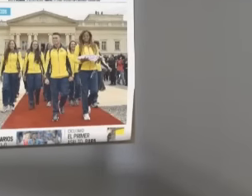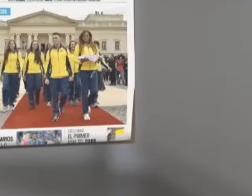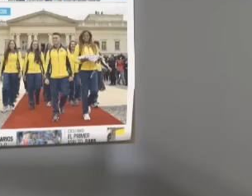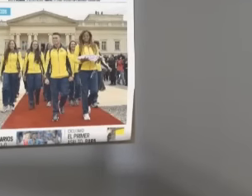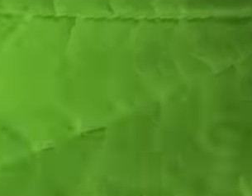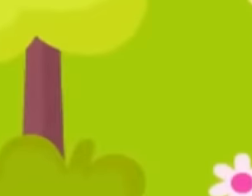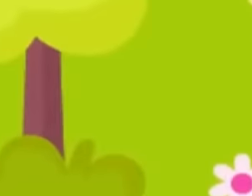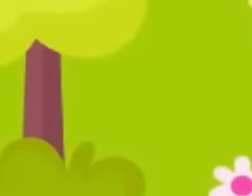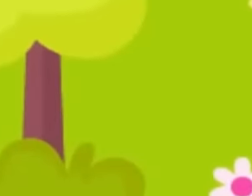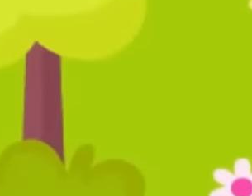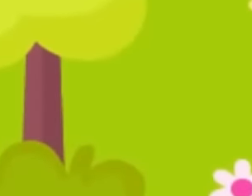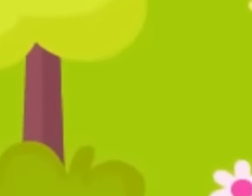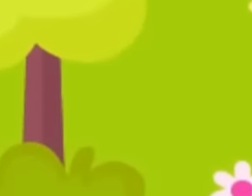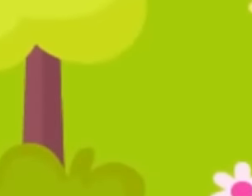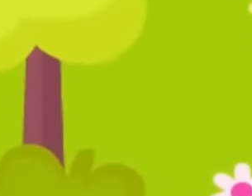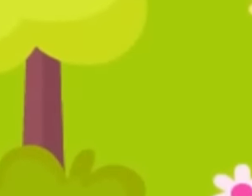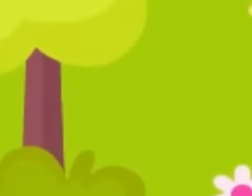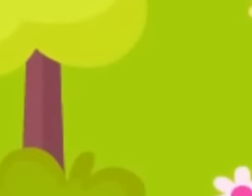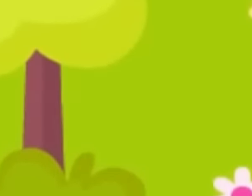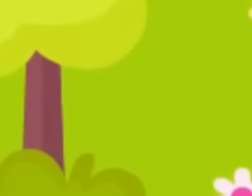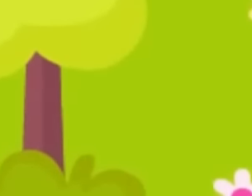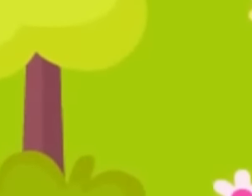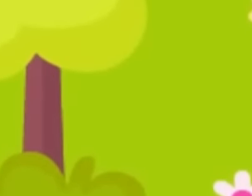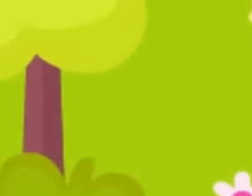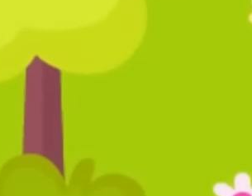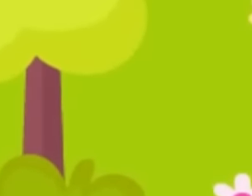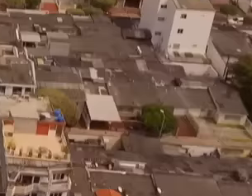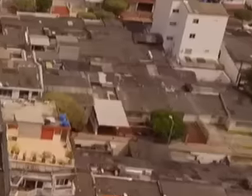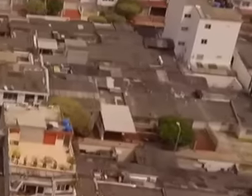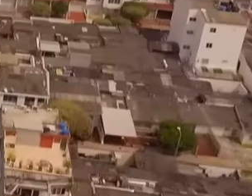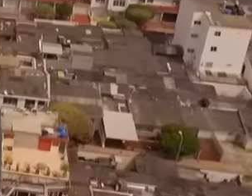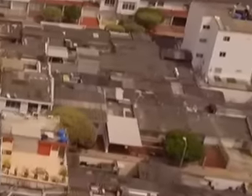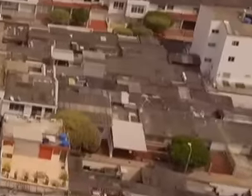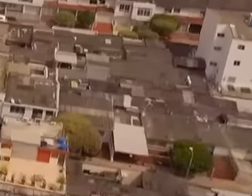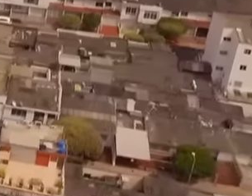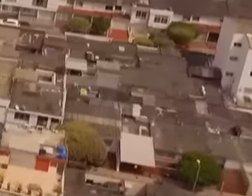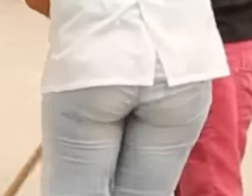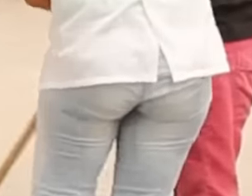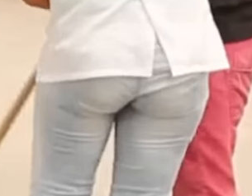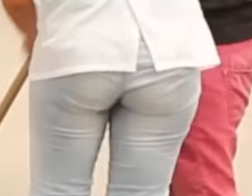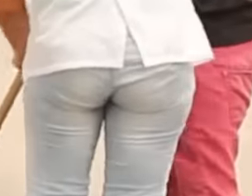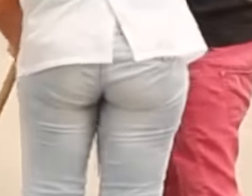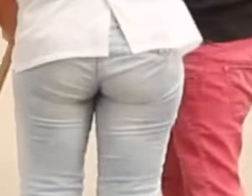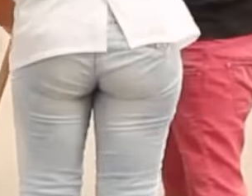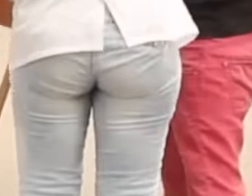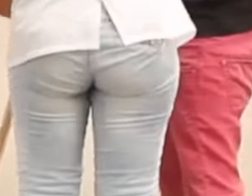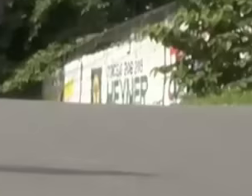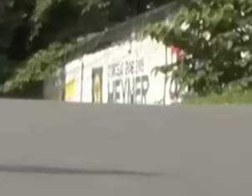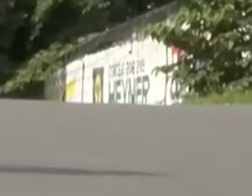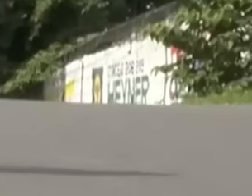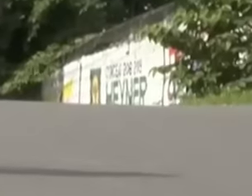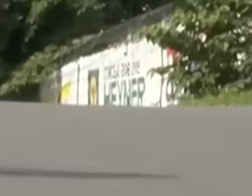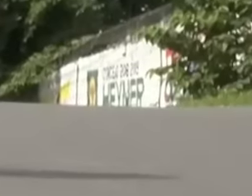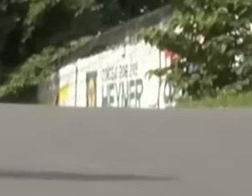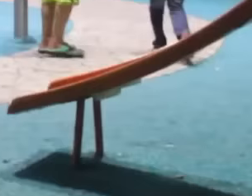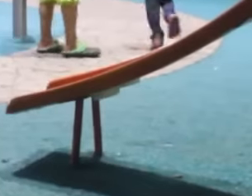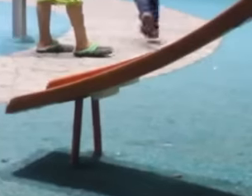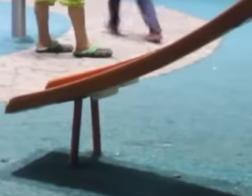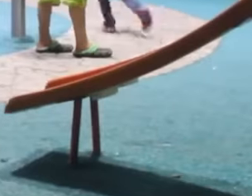tu colección. Hola, soy Huequi. Mi sueño es su sueño, tener una ciudad aseada, tranquila y